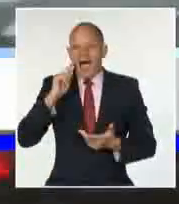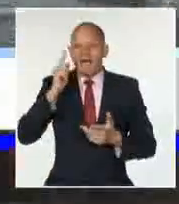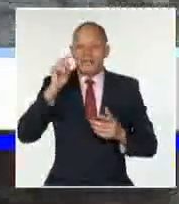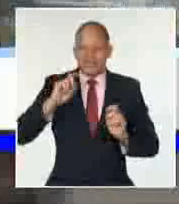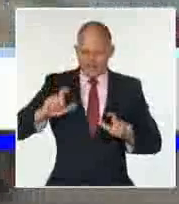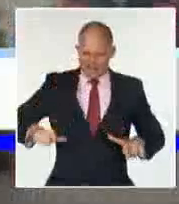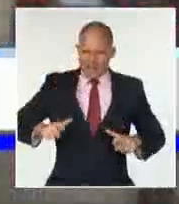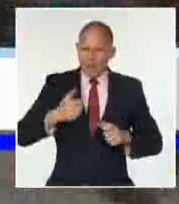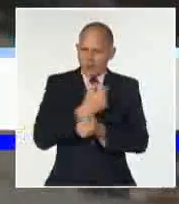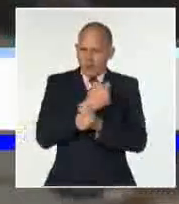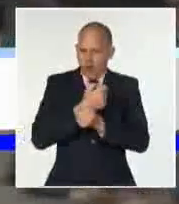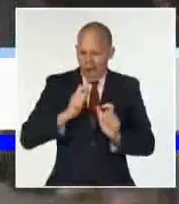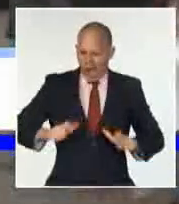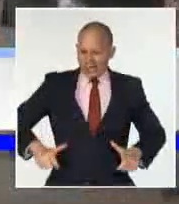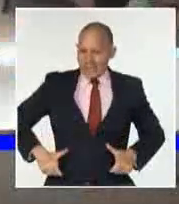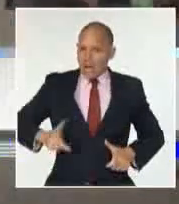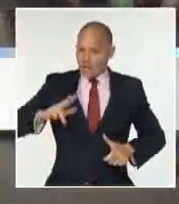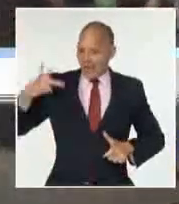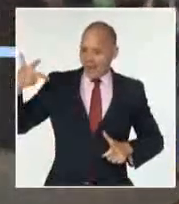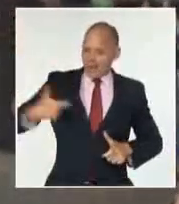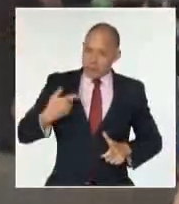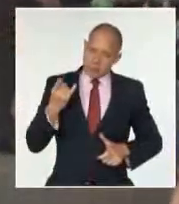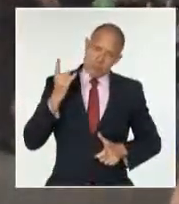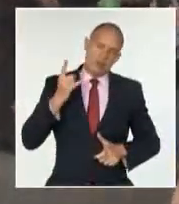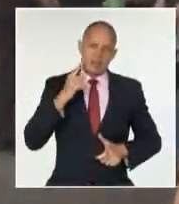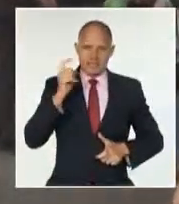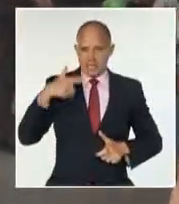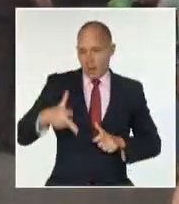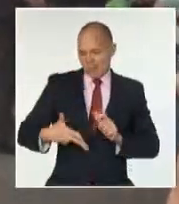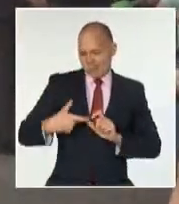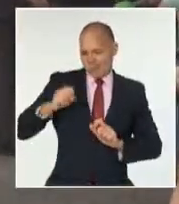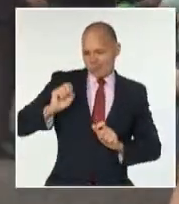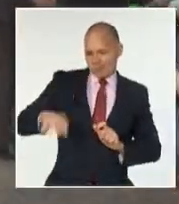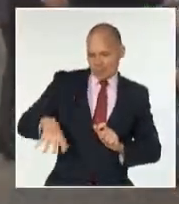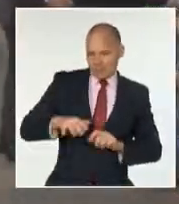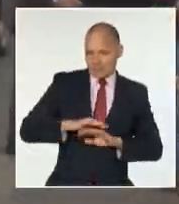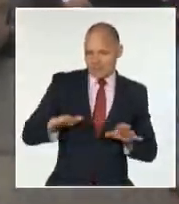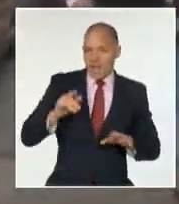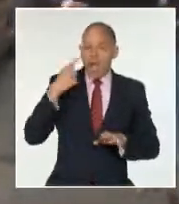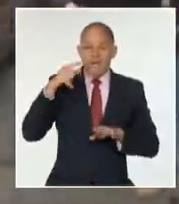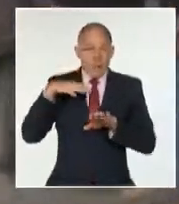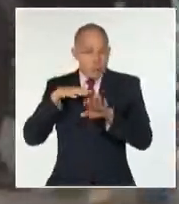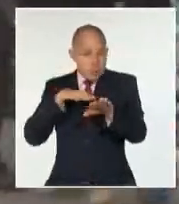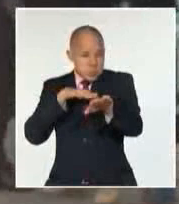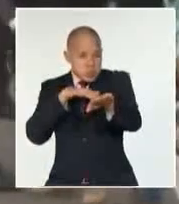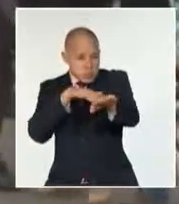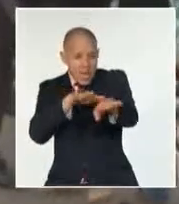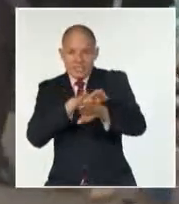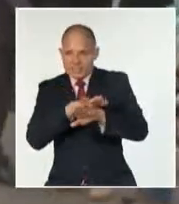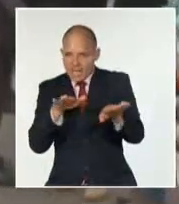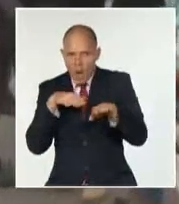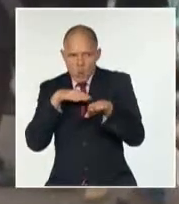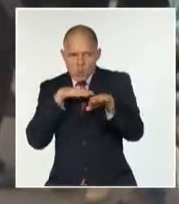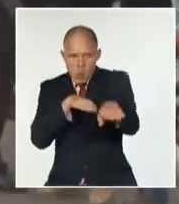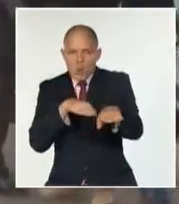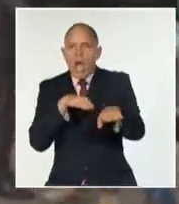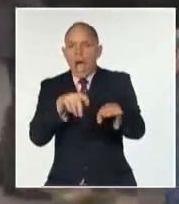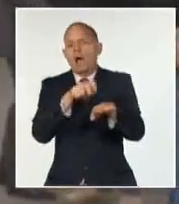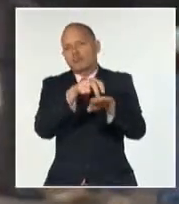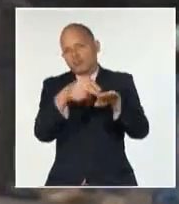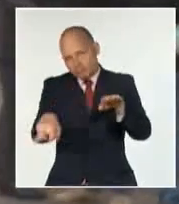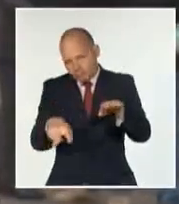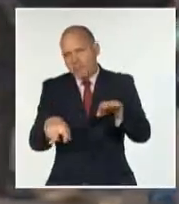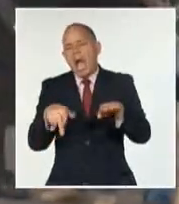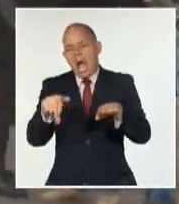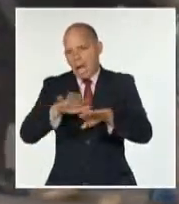con anestesia general. La prensa captó imágenes del momento en que la caravana presidencial entraba al centro, donde el mandatario fue luego